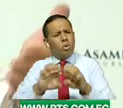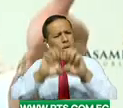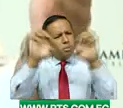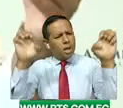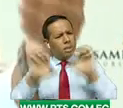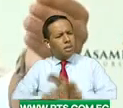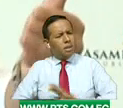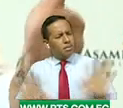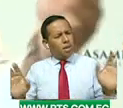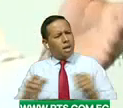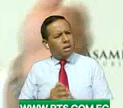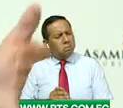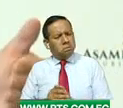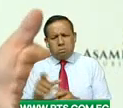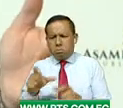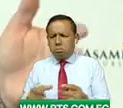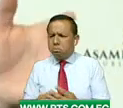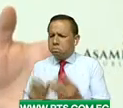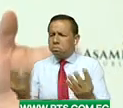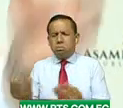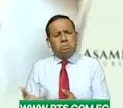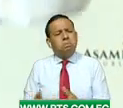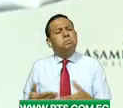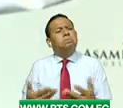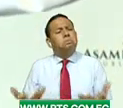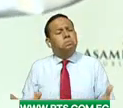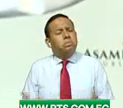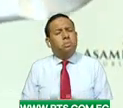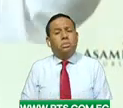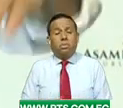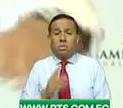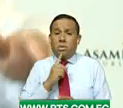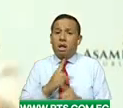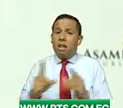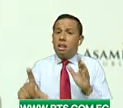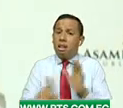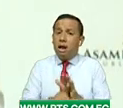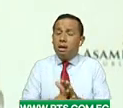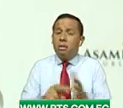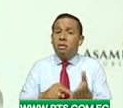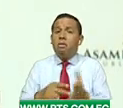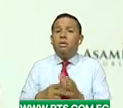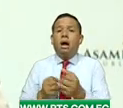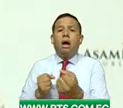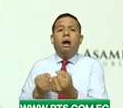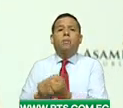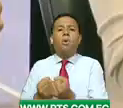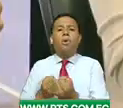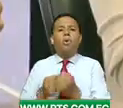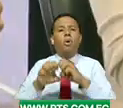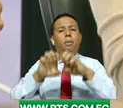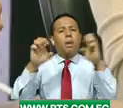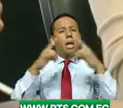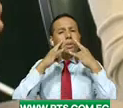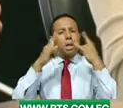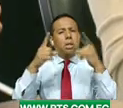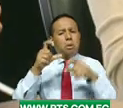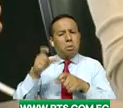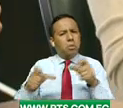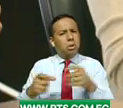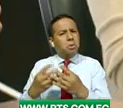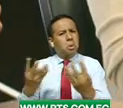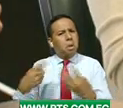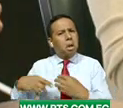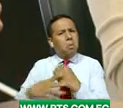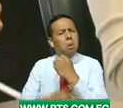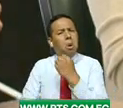presumimos que también es una ley que va a beneficiar a los más grandes y no va a beneficiar al pueblo ecuatoriano. Por otra parte, el asambleísta